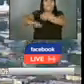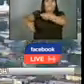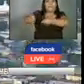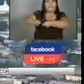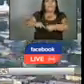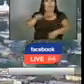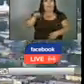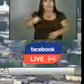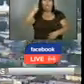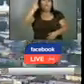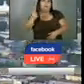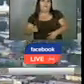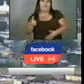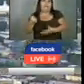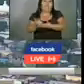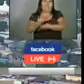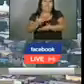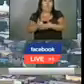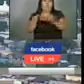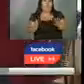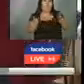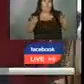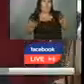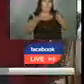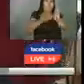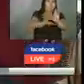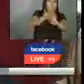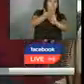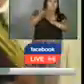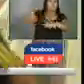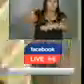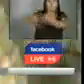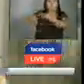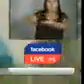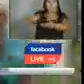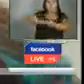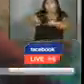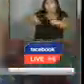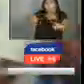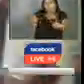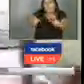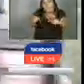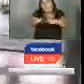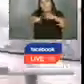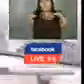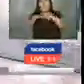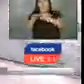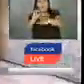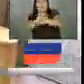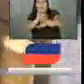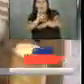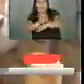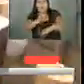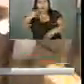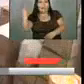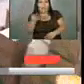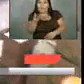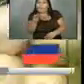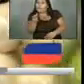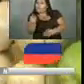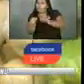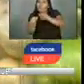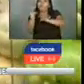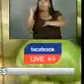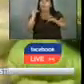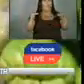Para el economista, los signos de recuperación en exportaciones es positivo. Sin embargo, recomendó que los números deben crecer junto con